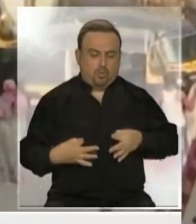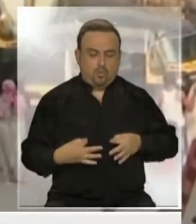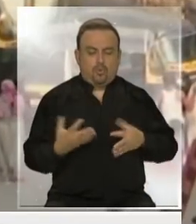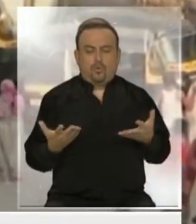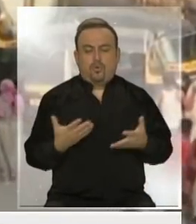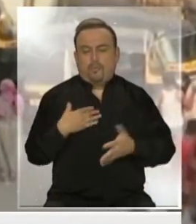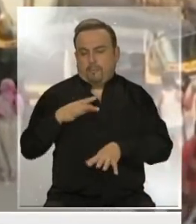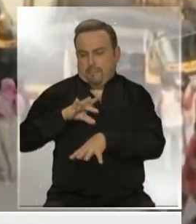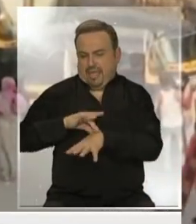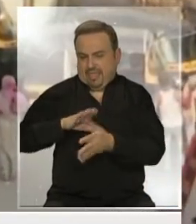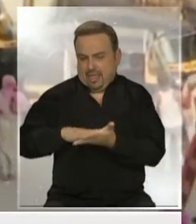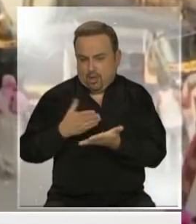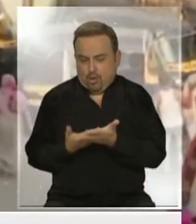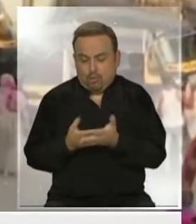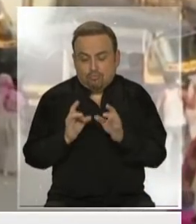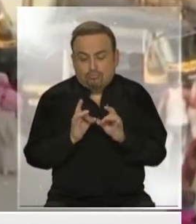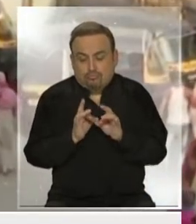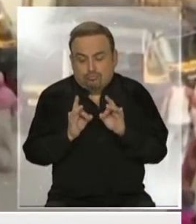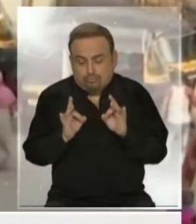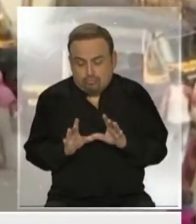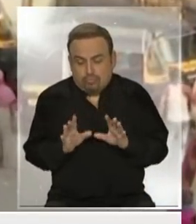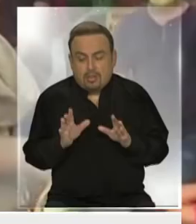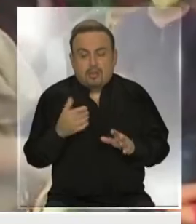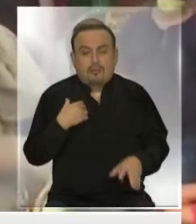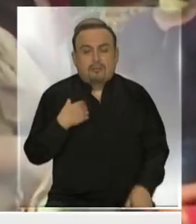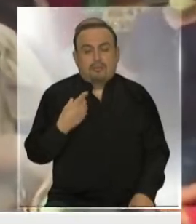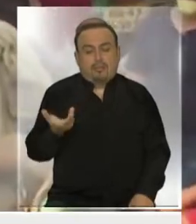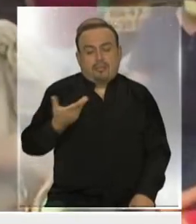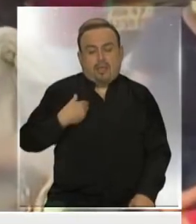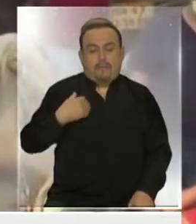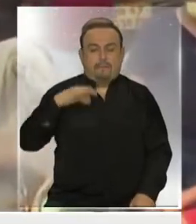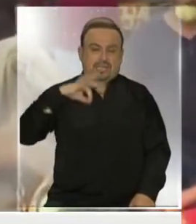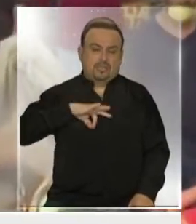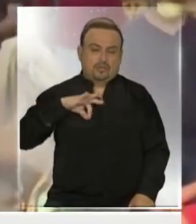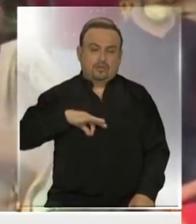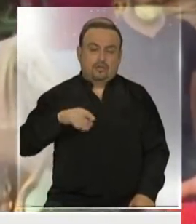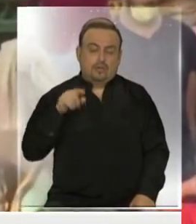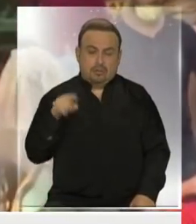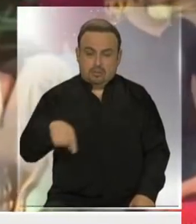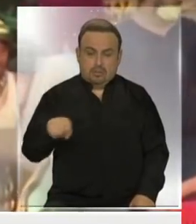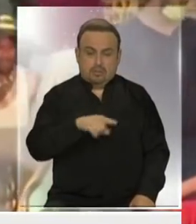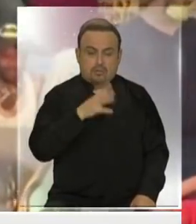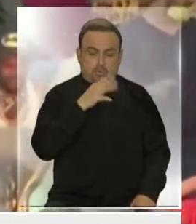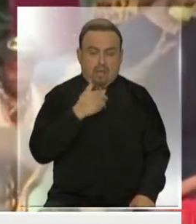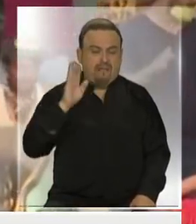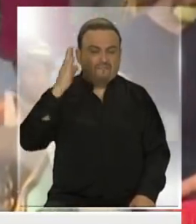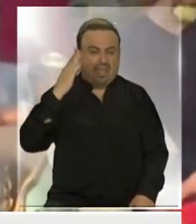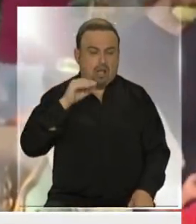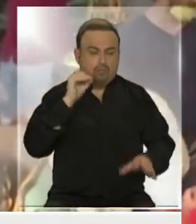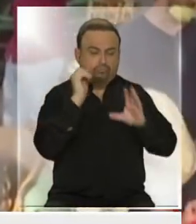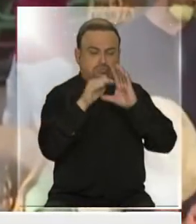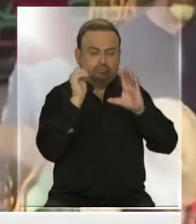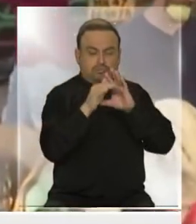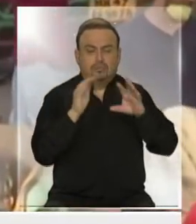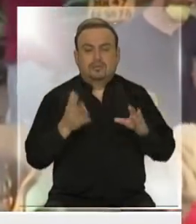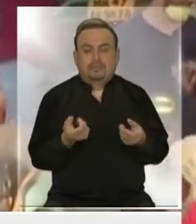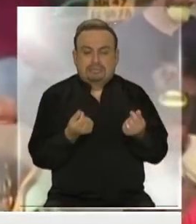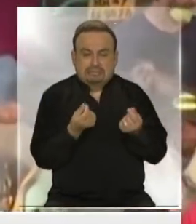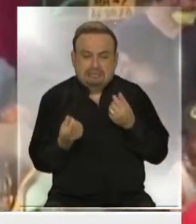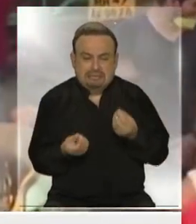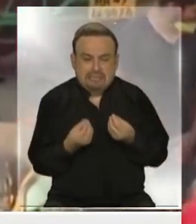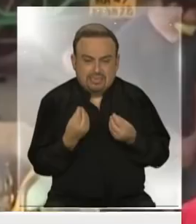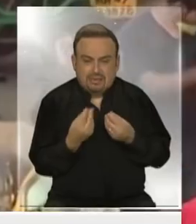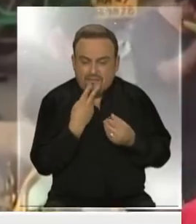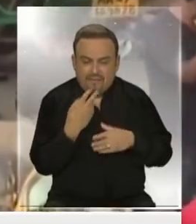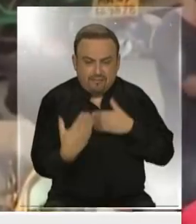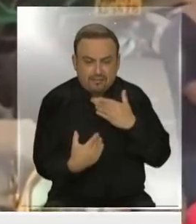mucho menos hablar de una posible pensión de hecho muchos ni siquiera tienen cuentas bancarias por lo que necesitan justamente el dinero en efectivo para